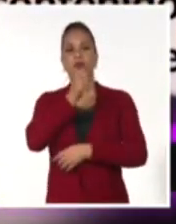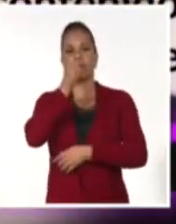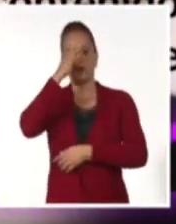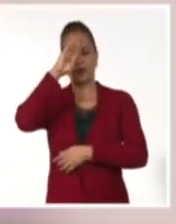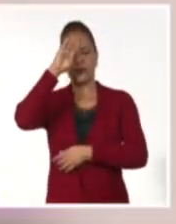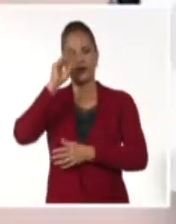de la televisión cubana